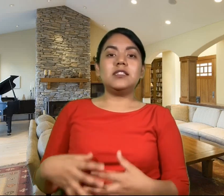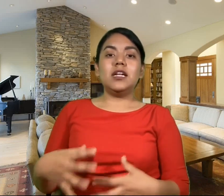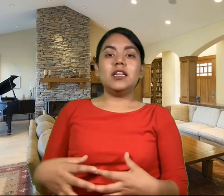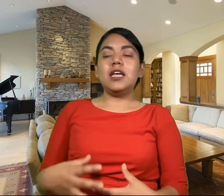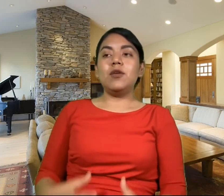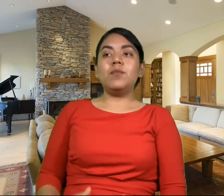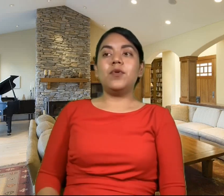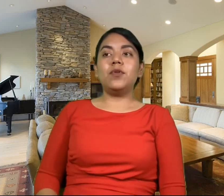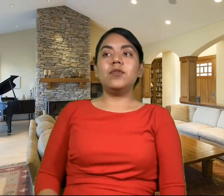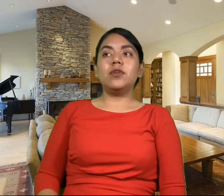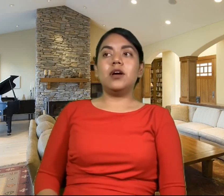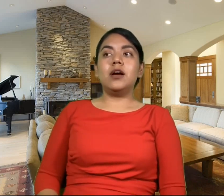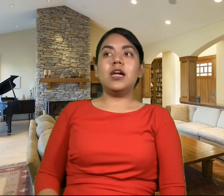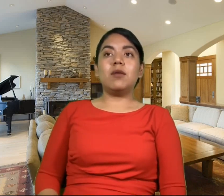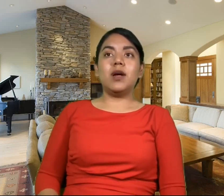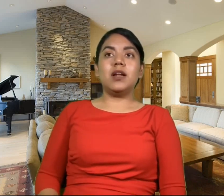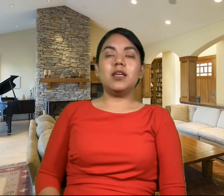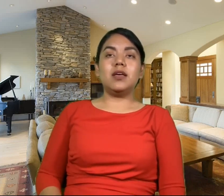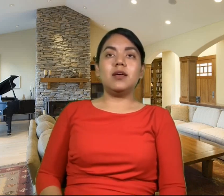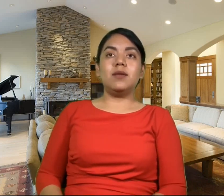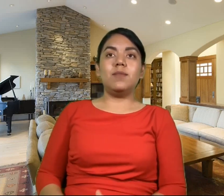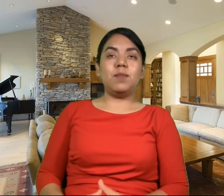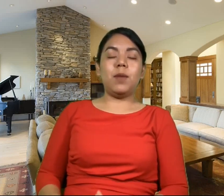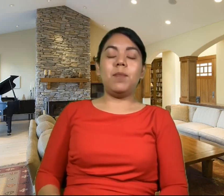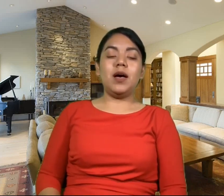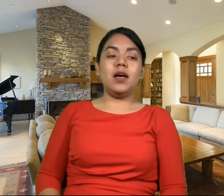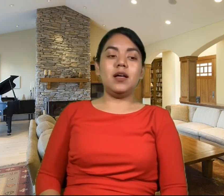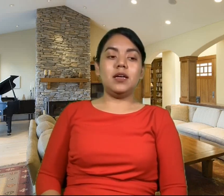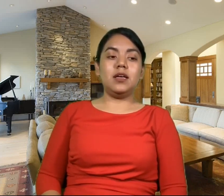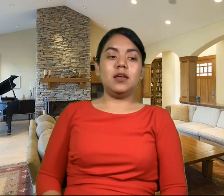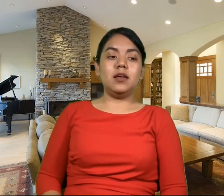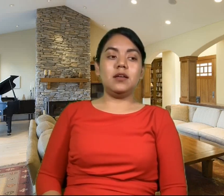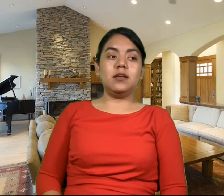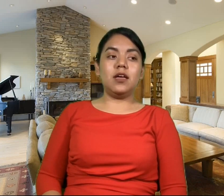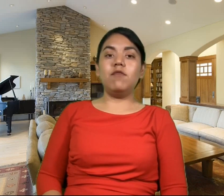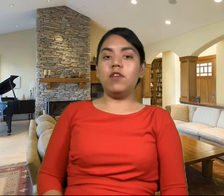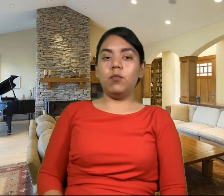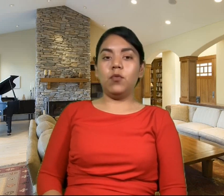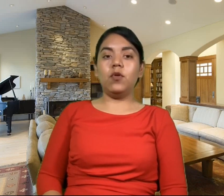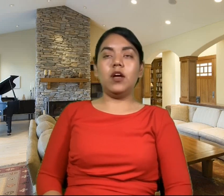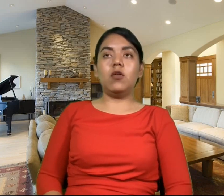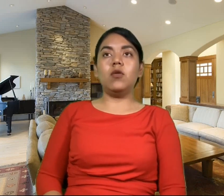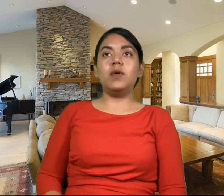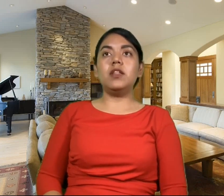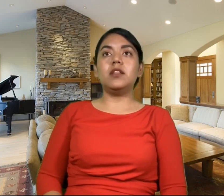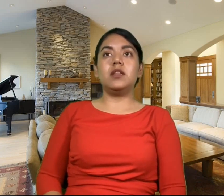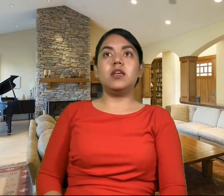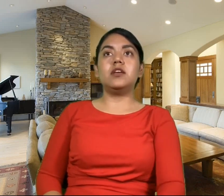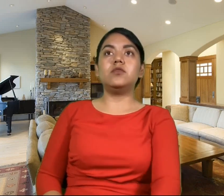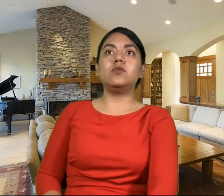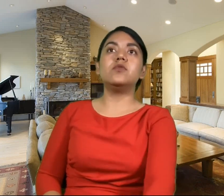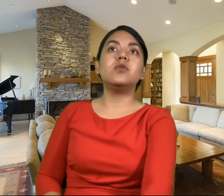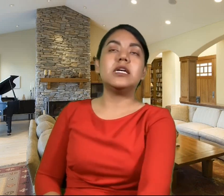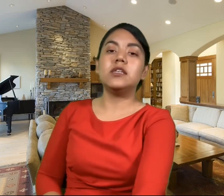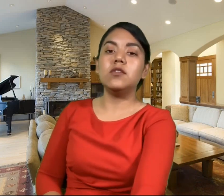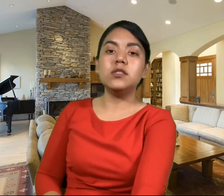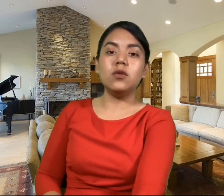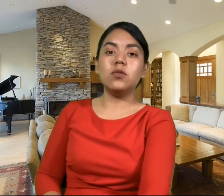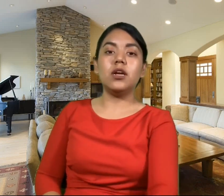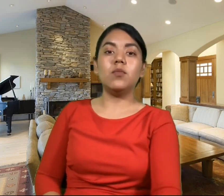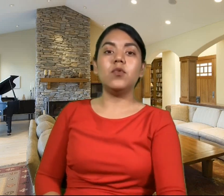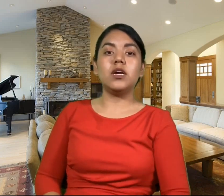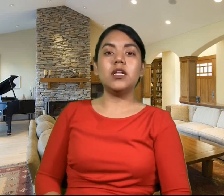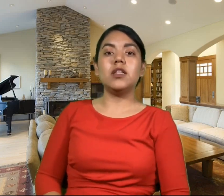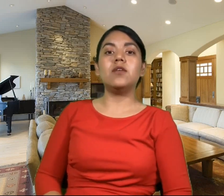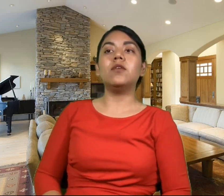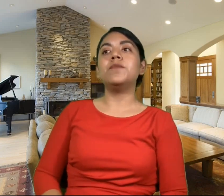en ese tiempo, a la hermana de mi papá enfermó de COVID y su estado de salud